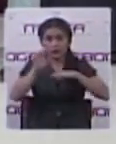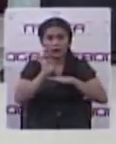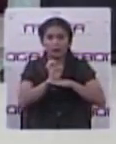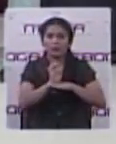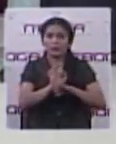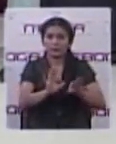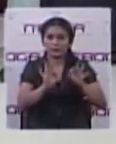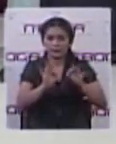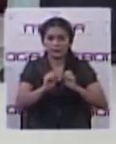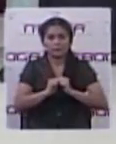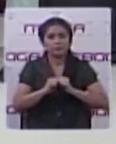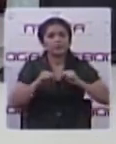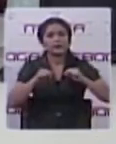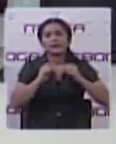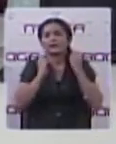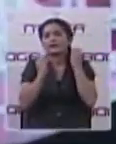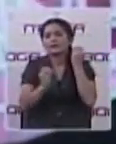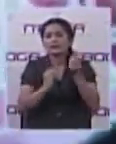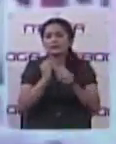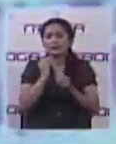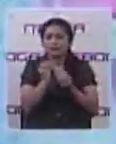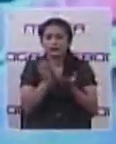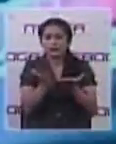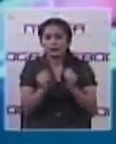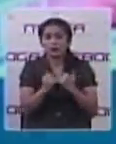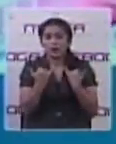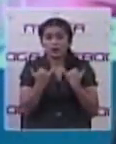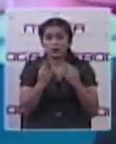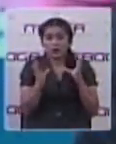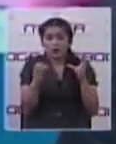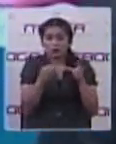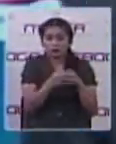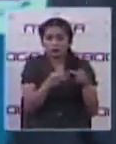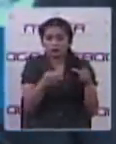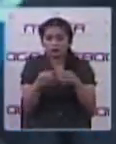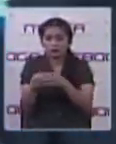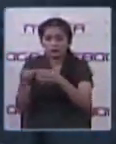cumple mucho la ley. Aquí se regulariza a través de las asociaciones de bienes raíces